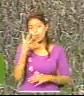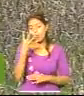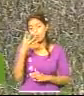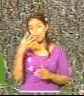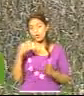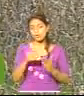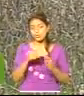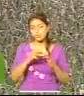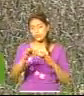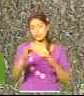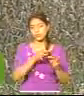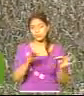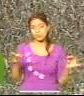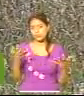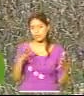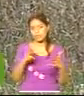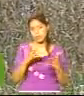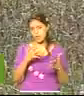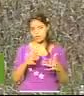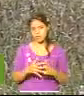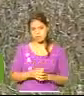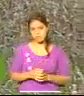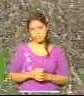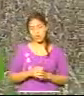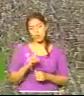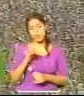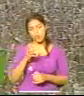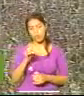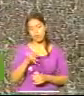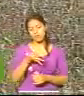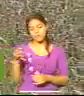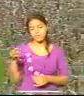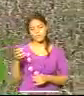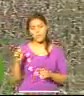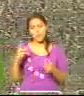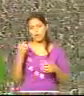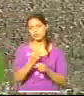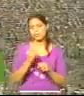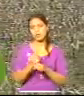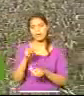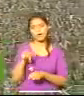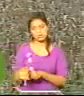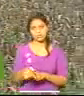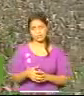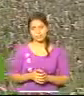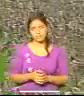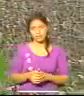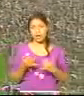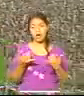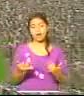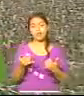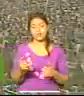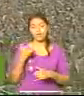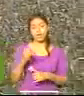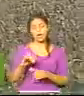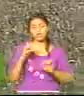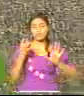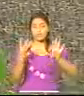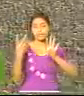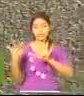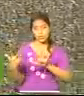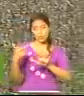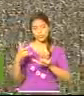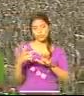4.000 toneladas por hectárea. ¿Cuántos trabajan acá en el módulo de cereales? Ahorita vemos